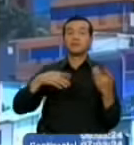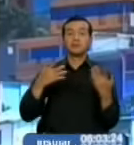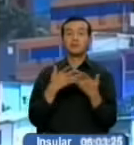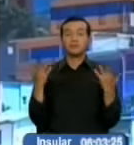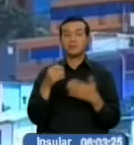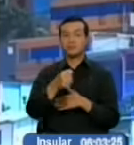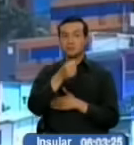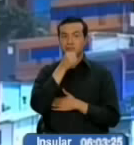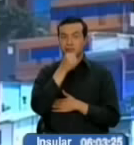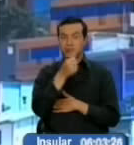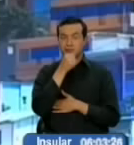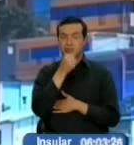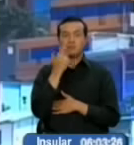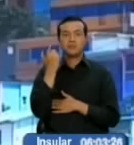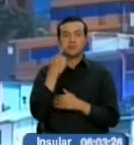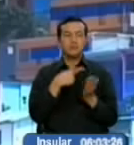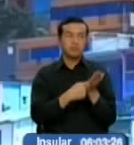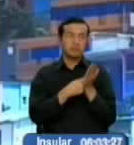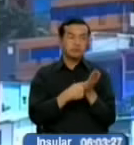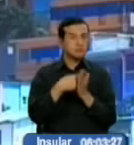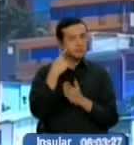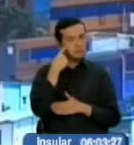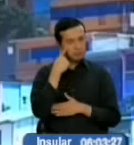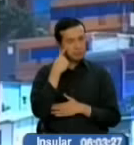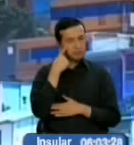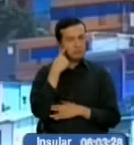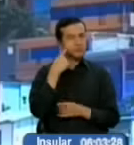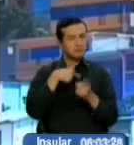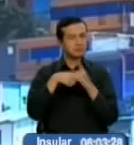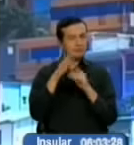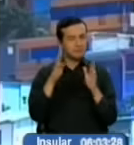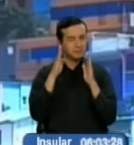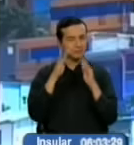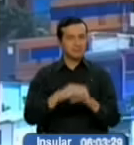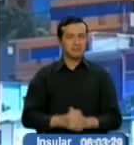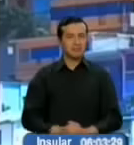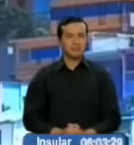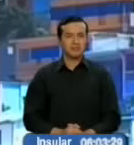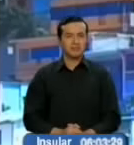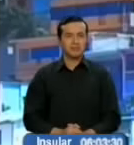viene Carlos Rabascal. Se viene un debate interesante. No se aparten. Ya regresamos.